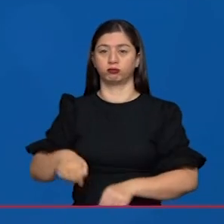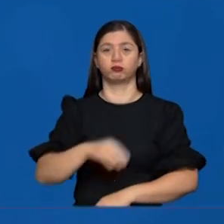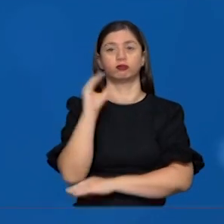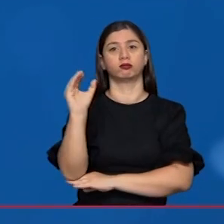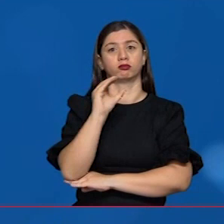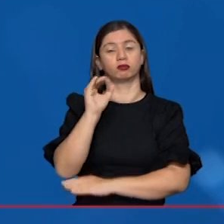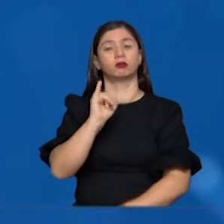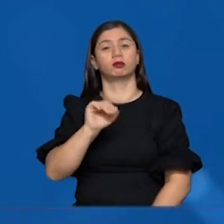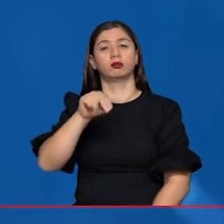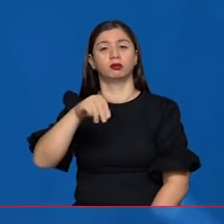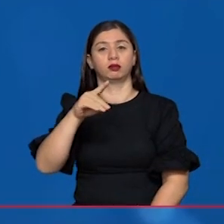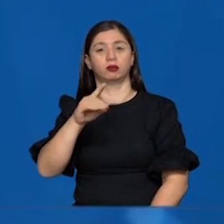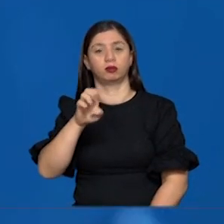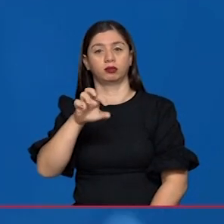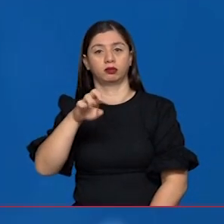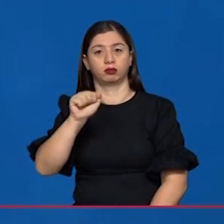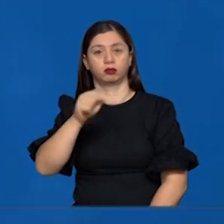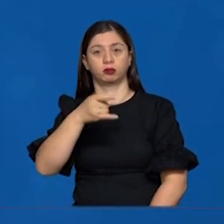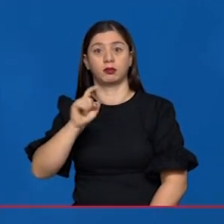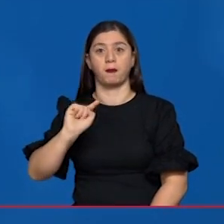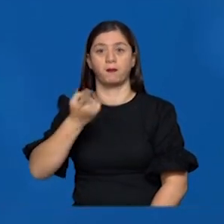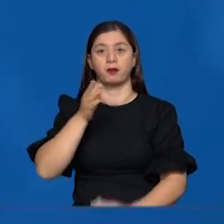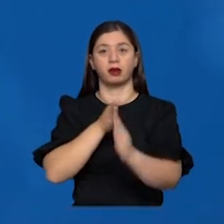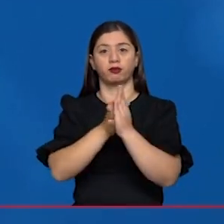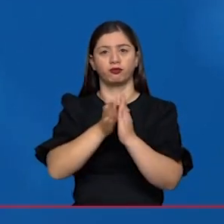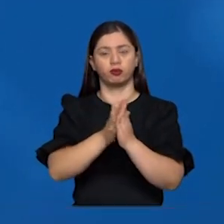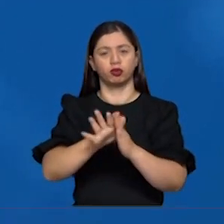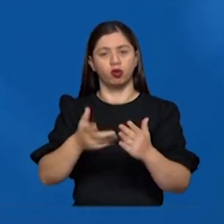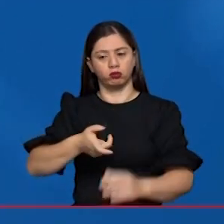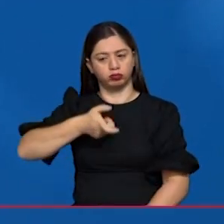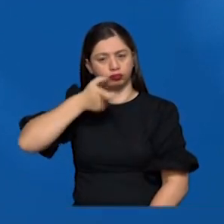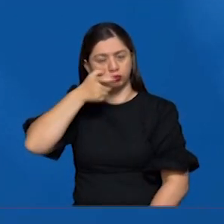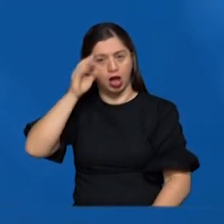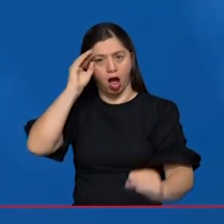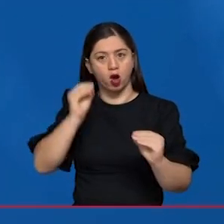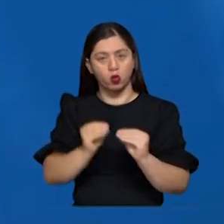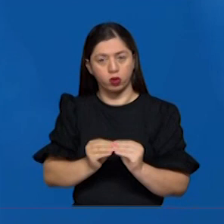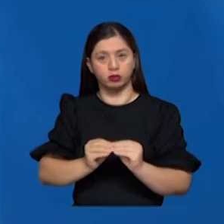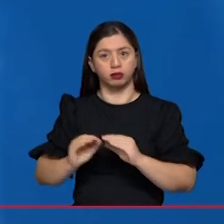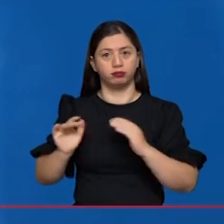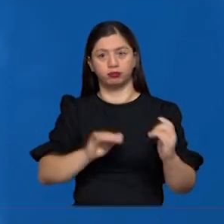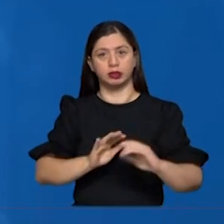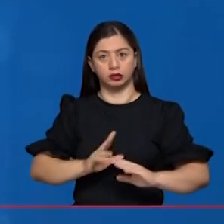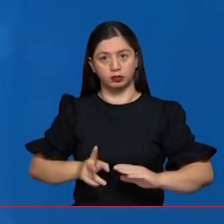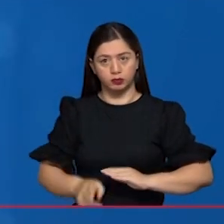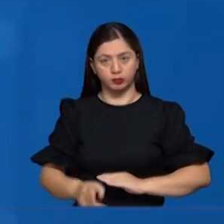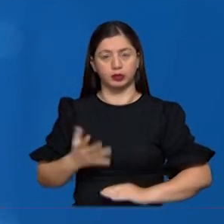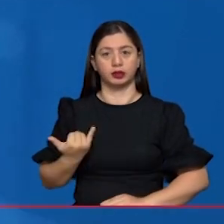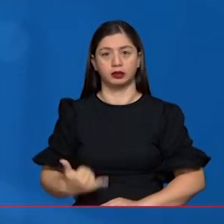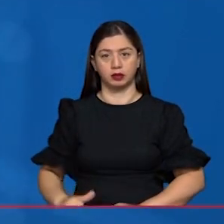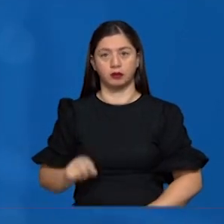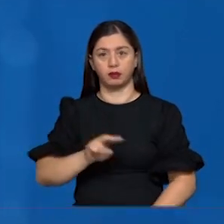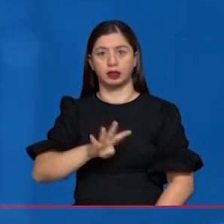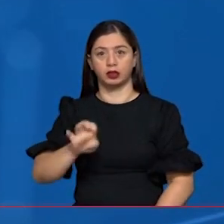porque Indepaz entregó el primer informe de seguimiento a los acuerdos de cese al fuego bilateral, donde evidenció 29 acciones de